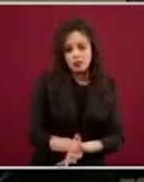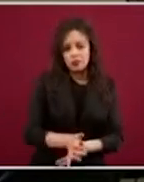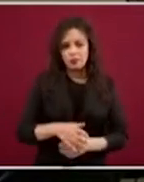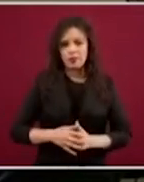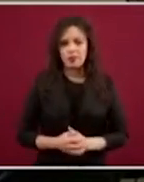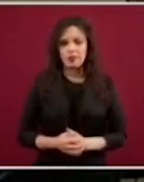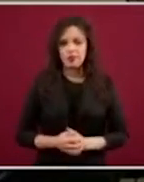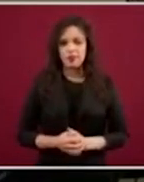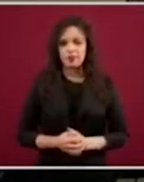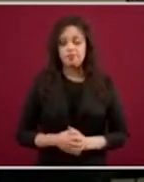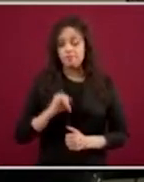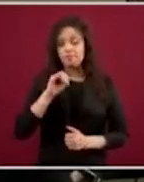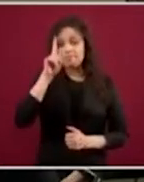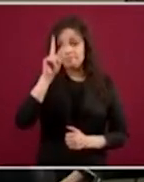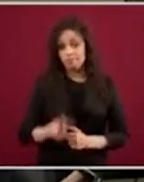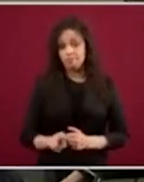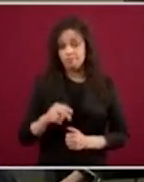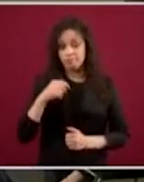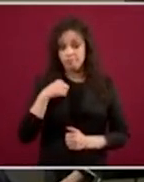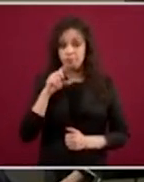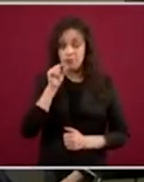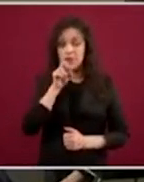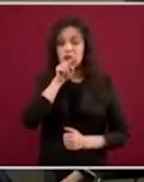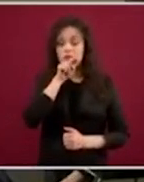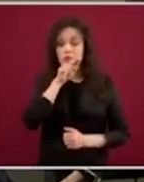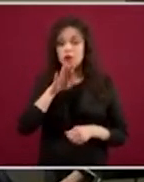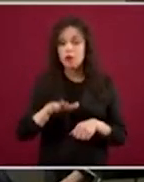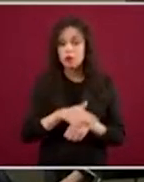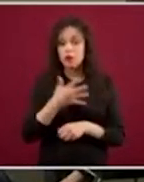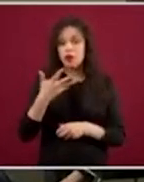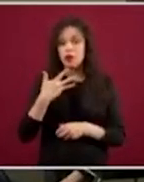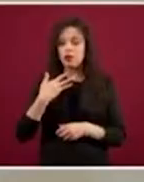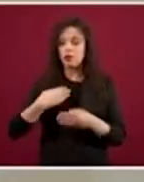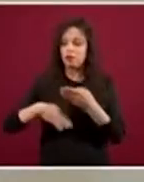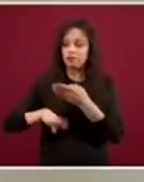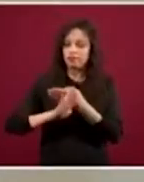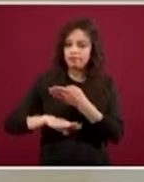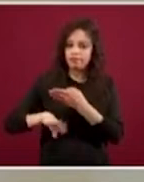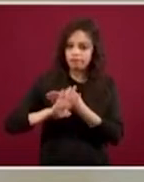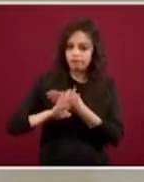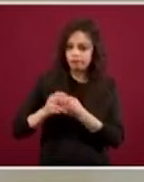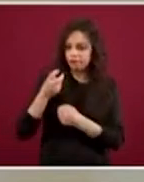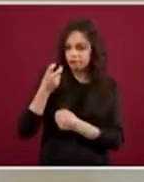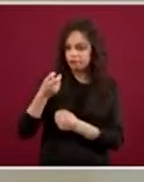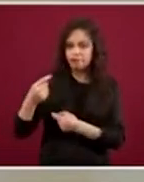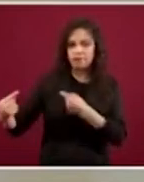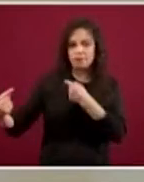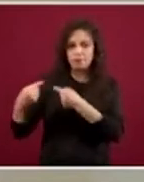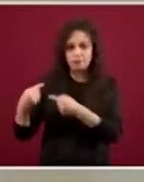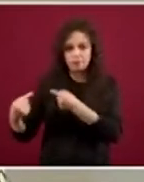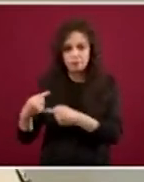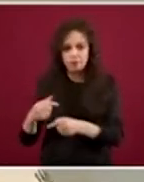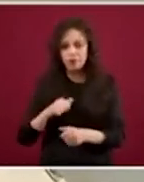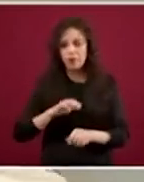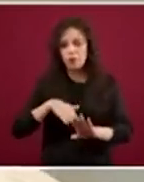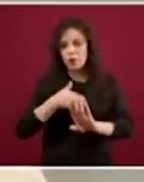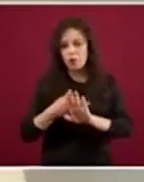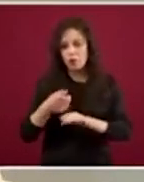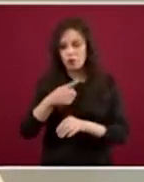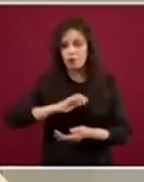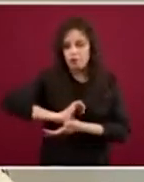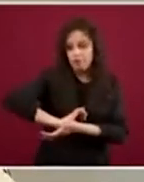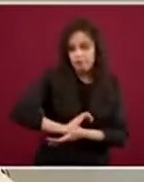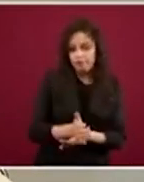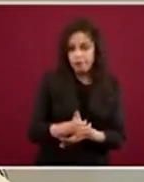hemos estado preocupados por las agresiones y amenazas y actos discriminatorios contra el personal de la salud